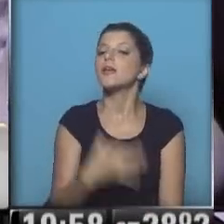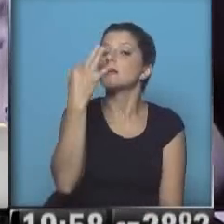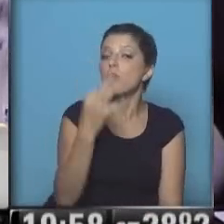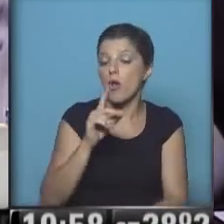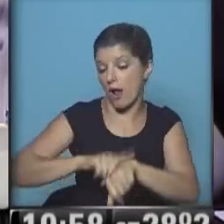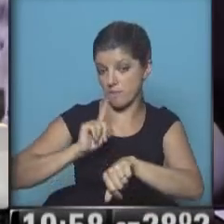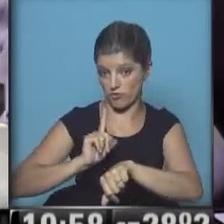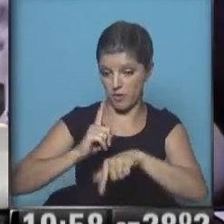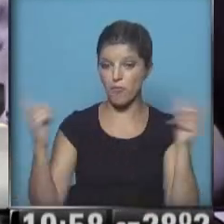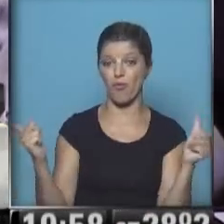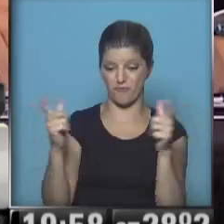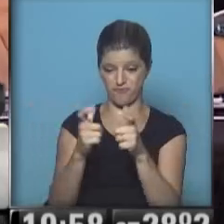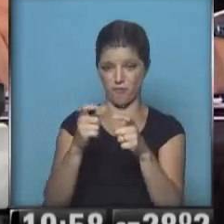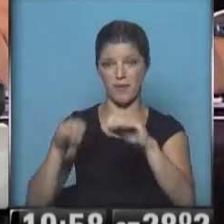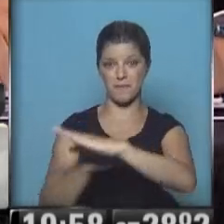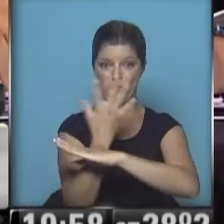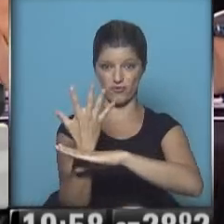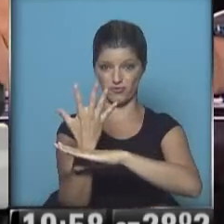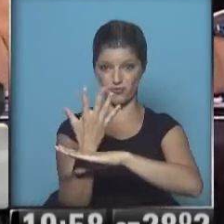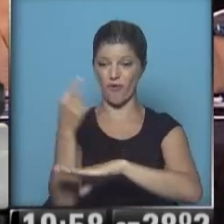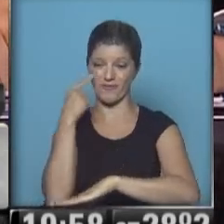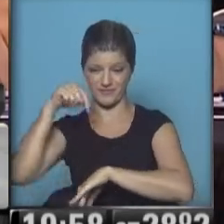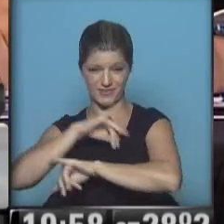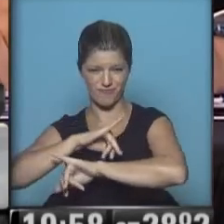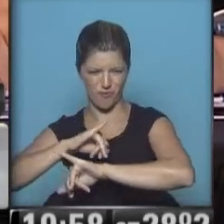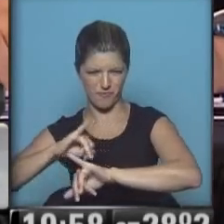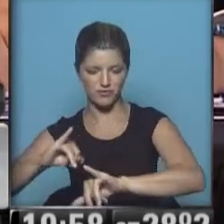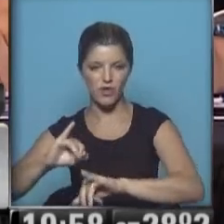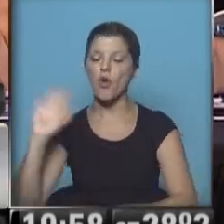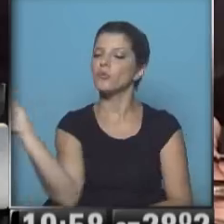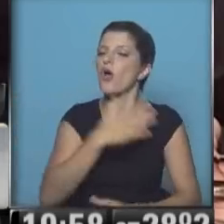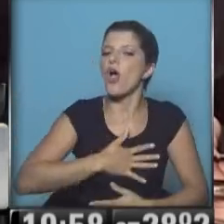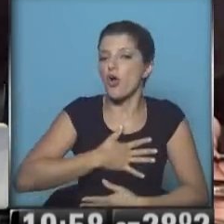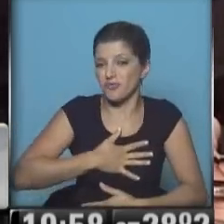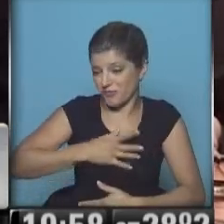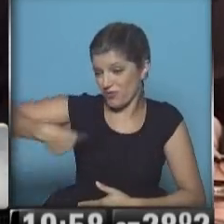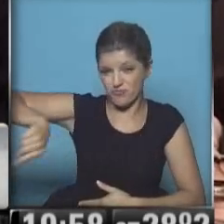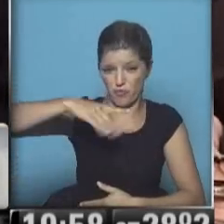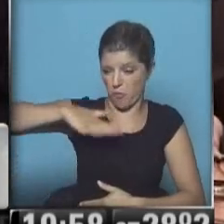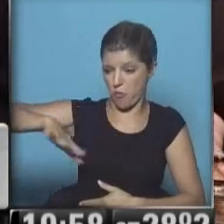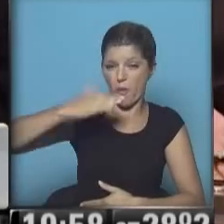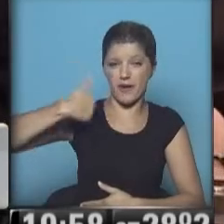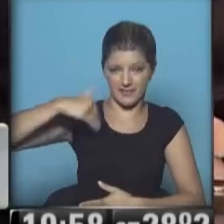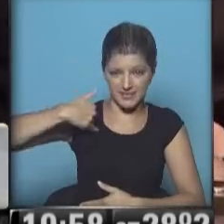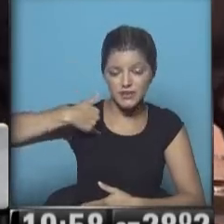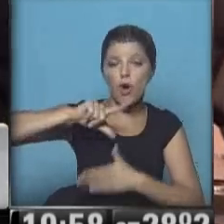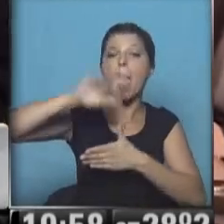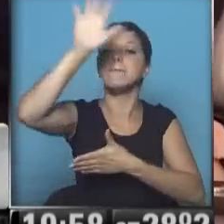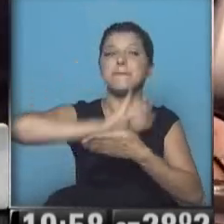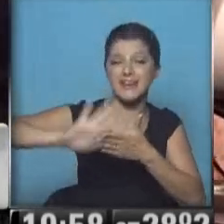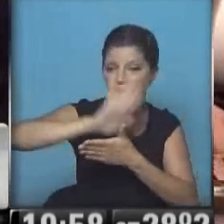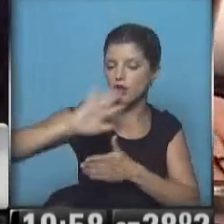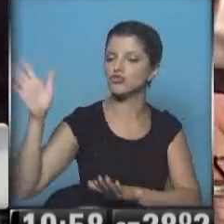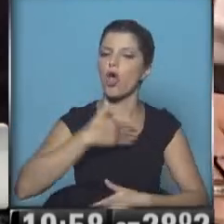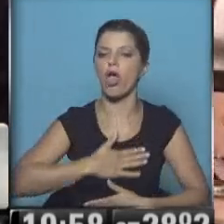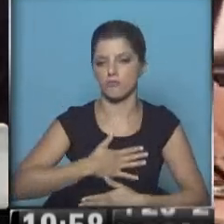cumbre del Mercosur. Estamos muy felices como argentinos, como americanos del sur,